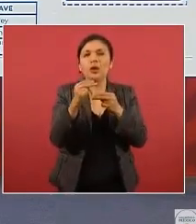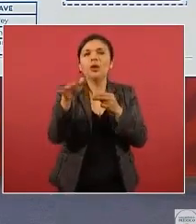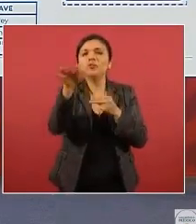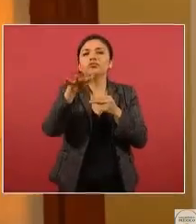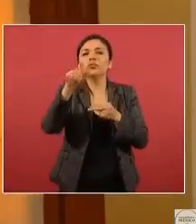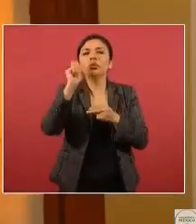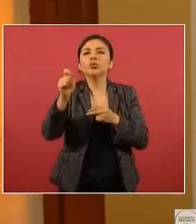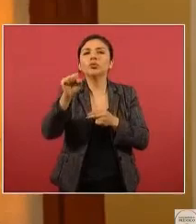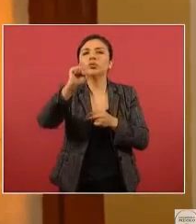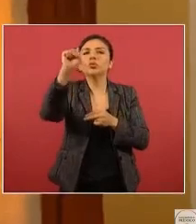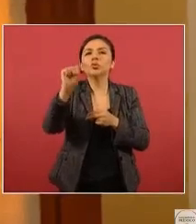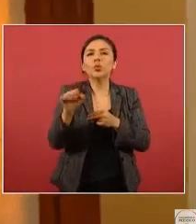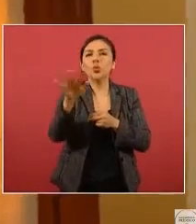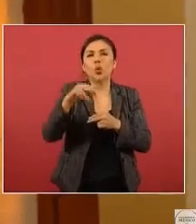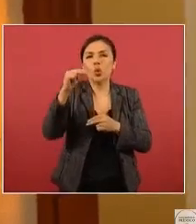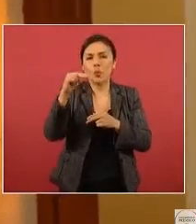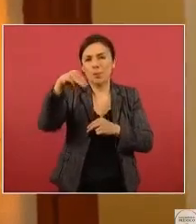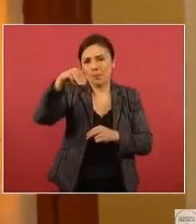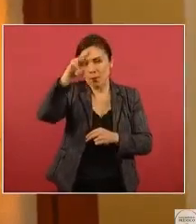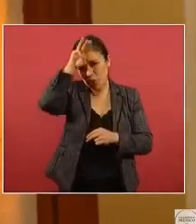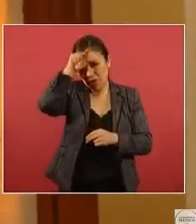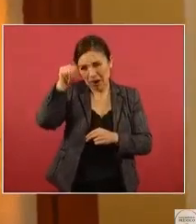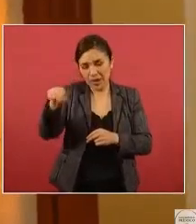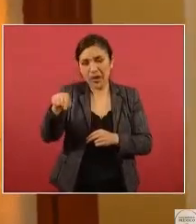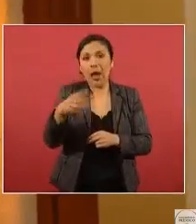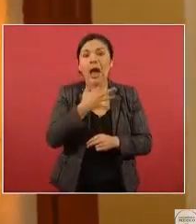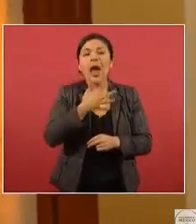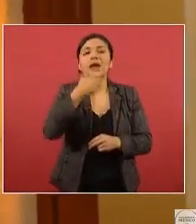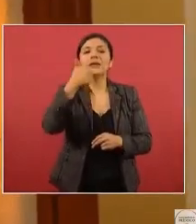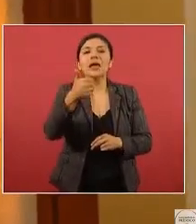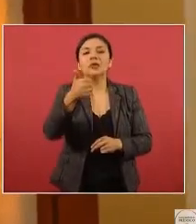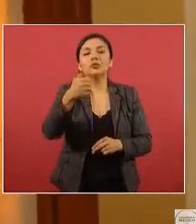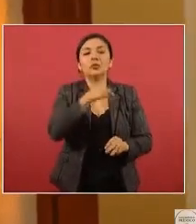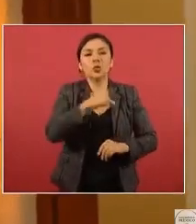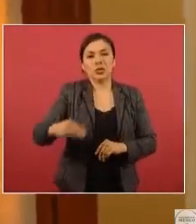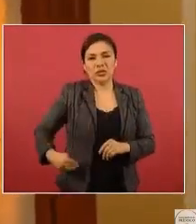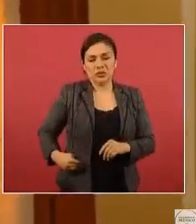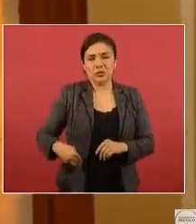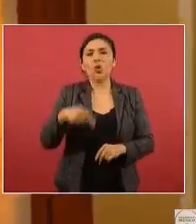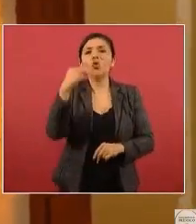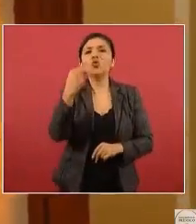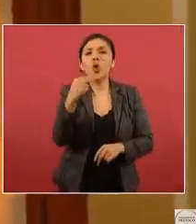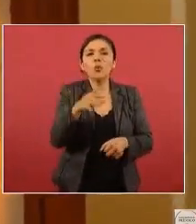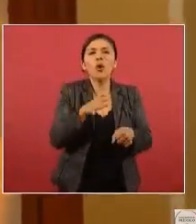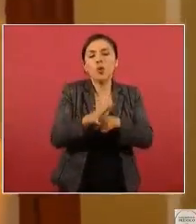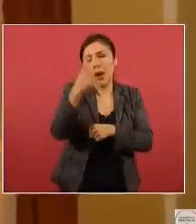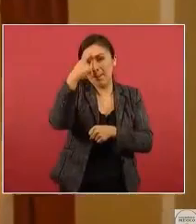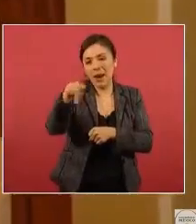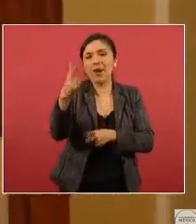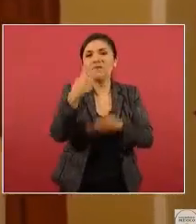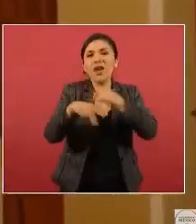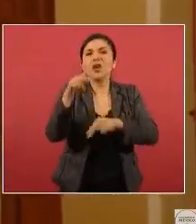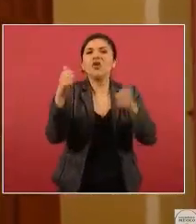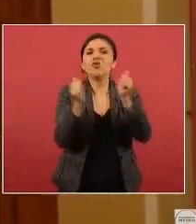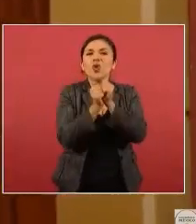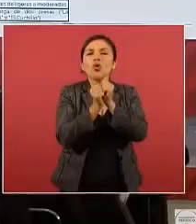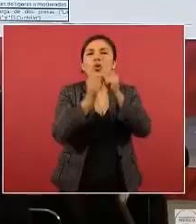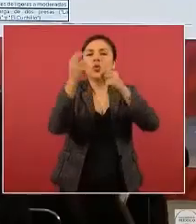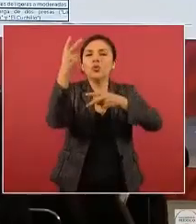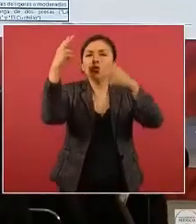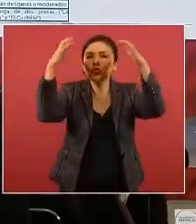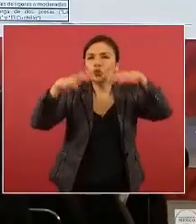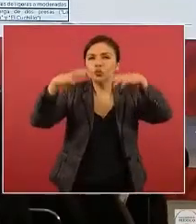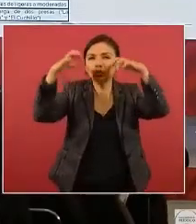suroeste de monterrey en 6 municipios aquí los los tenemos los 6 municipios en donde estuvo bombardeando con resultados